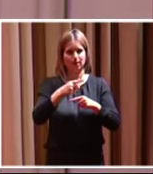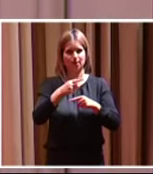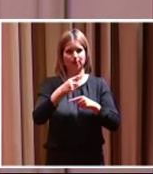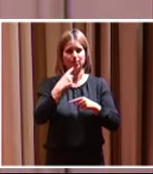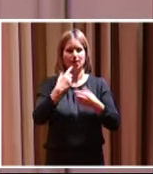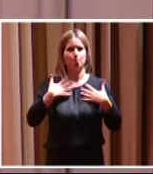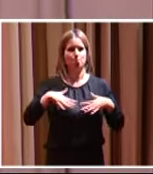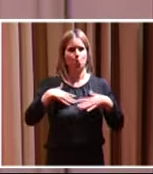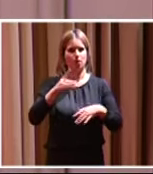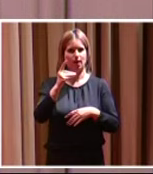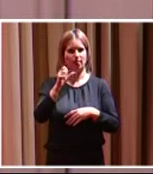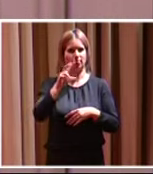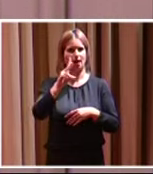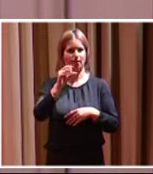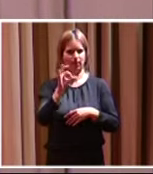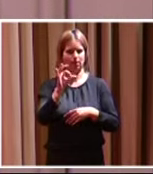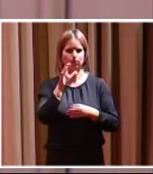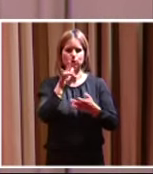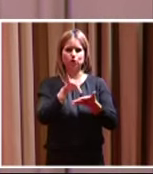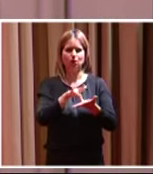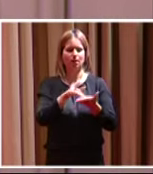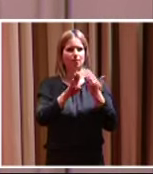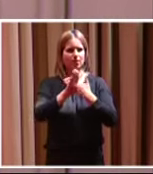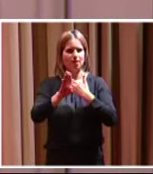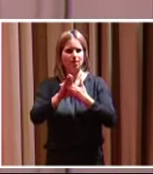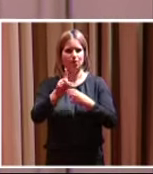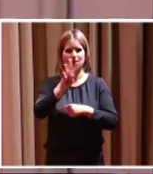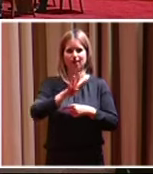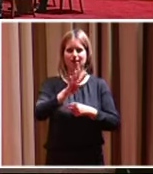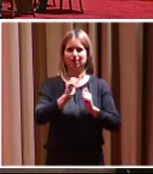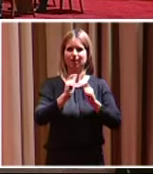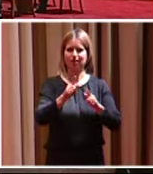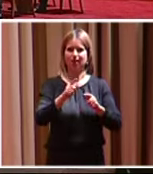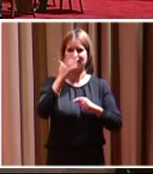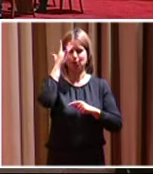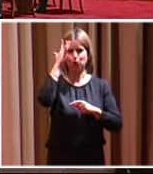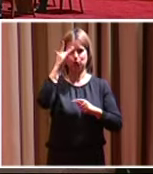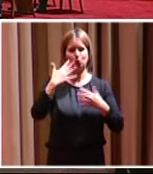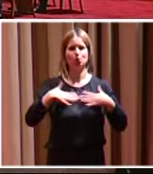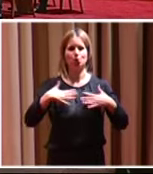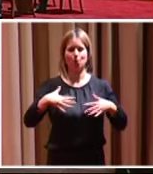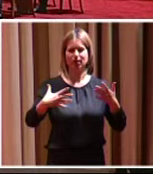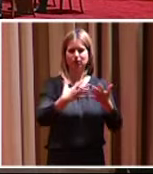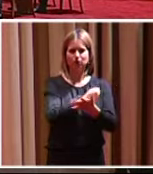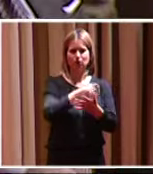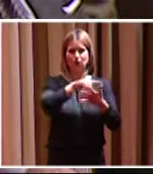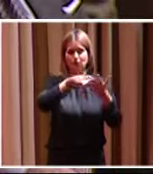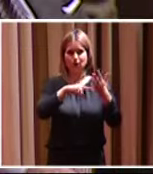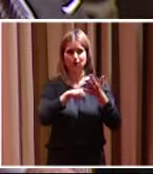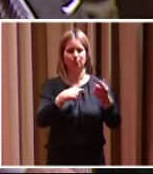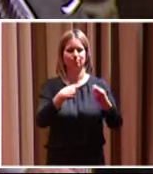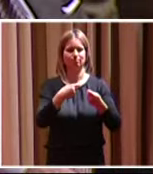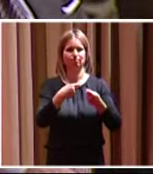Modas David, vistiendo de ilusión a los vecinos de La Chana. Todos ellos han fomentado